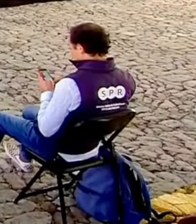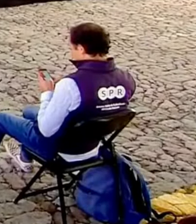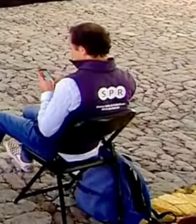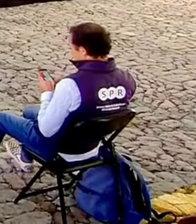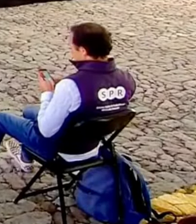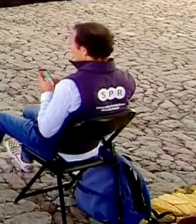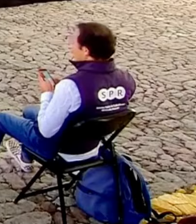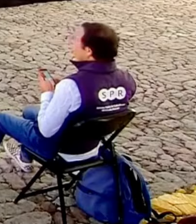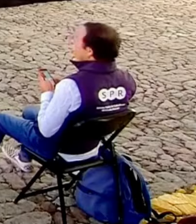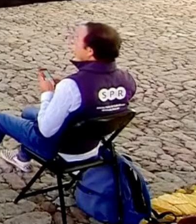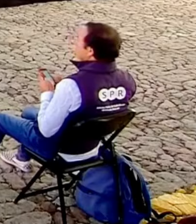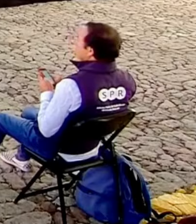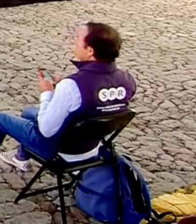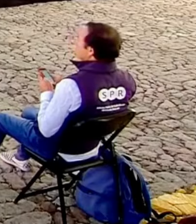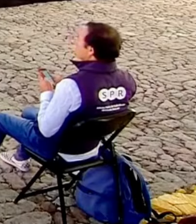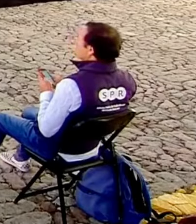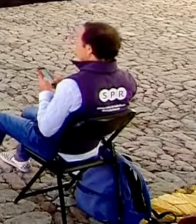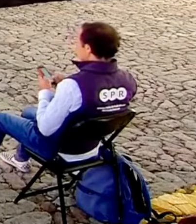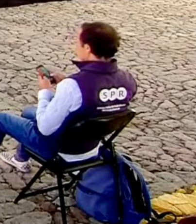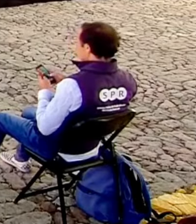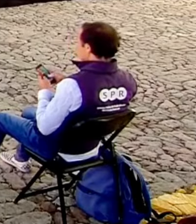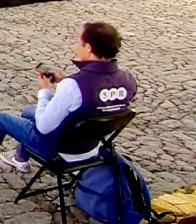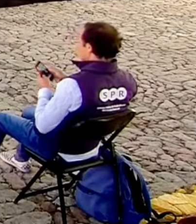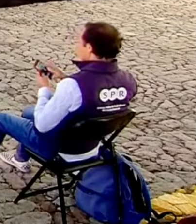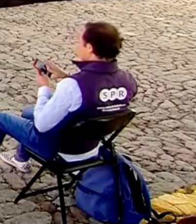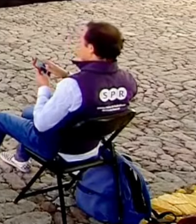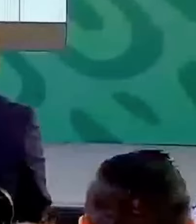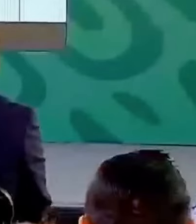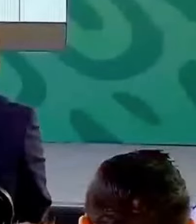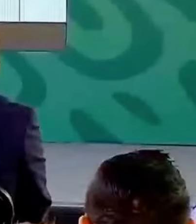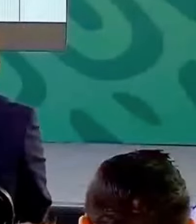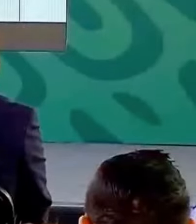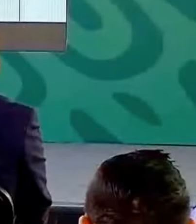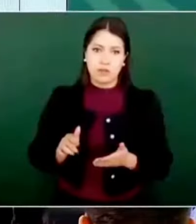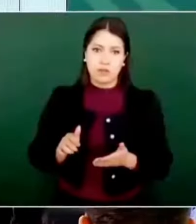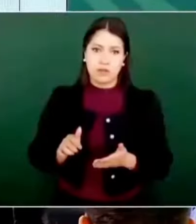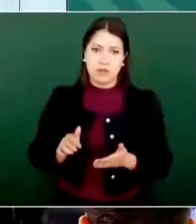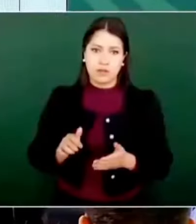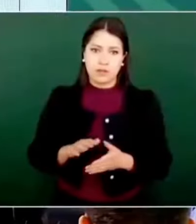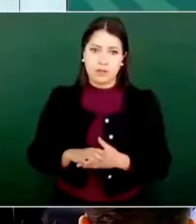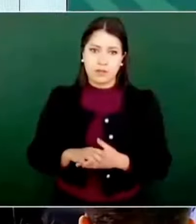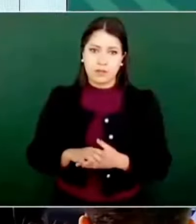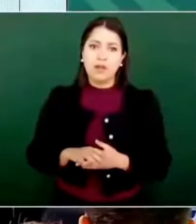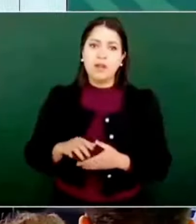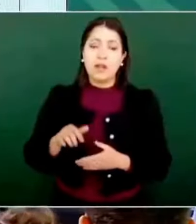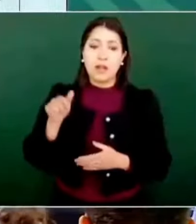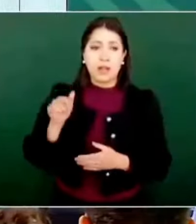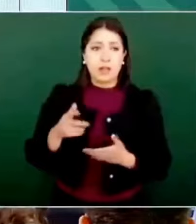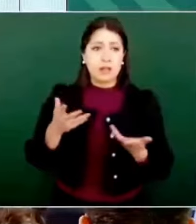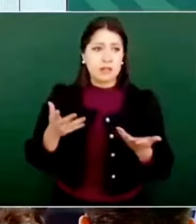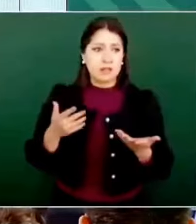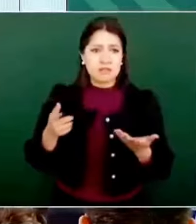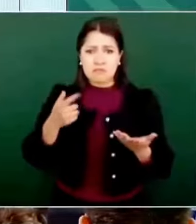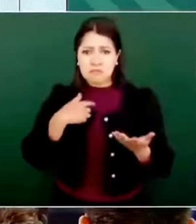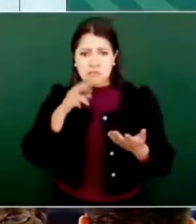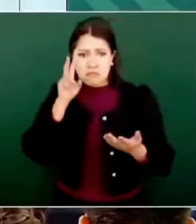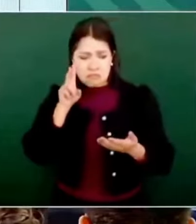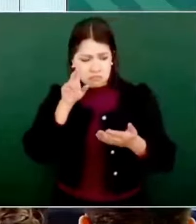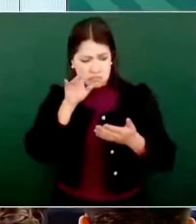octubre eh Y aquí llegan a la conus